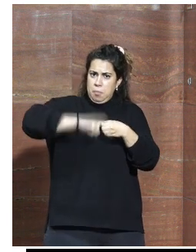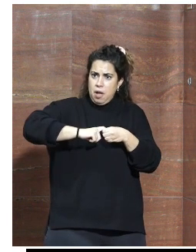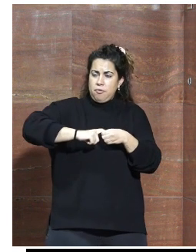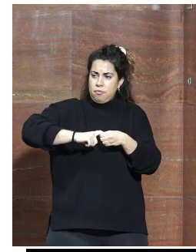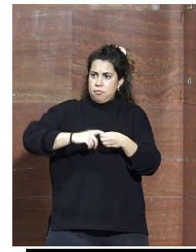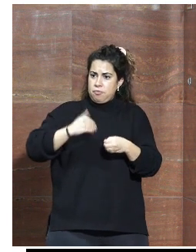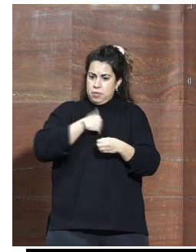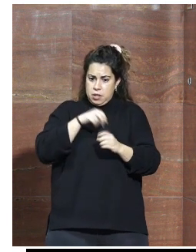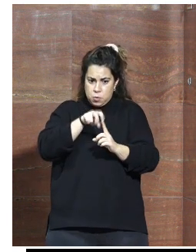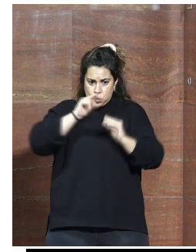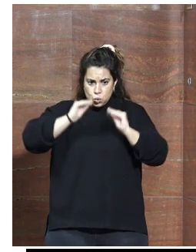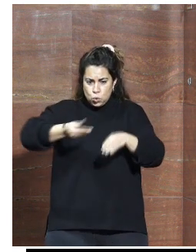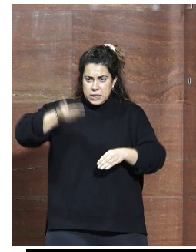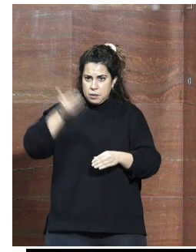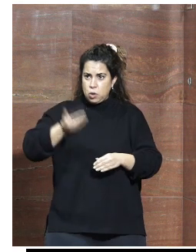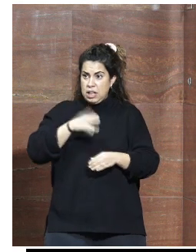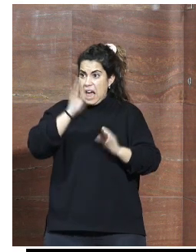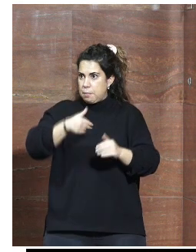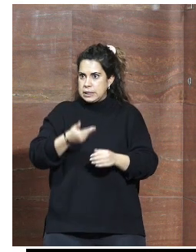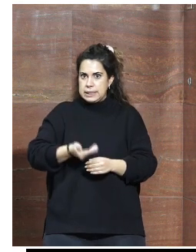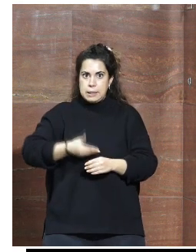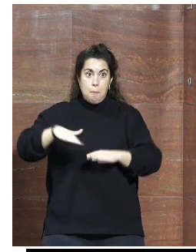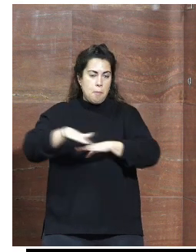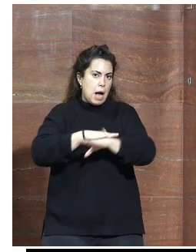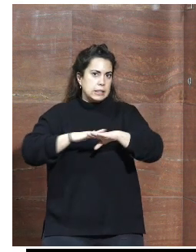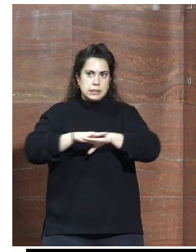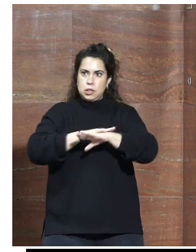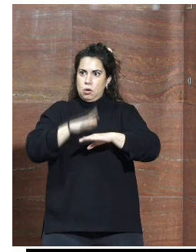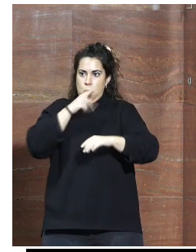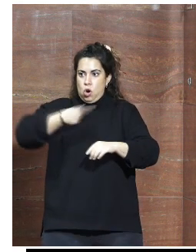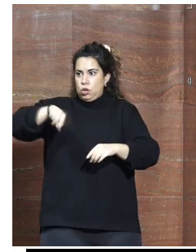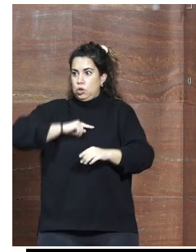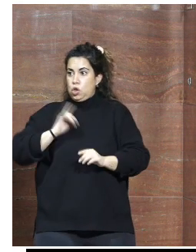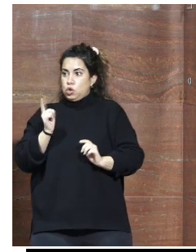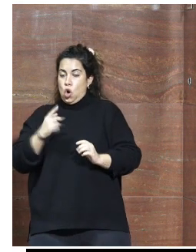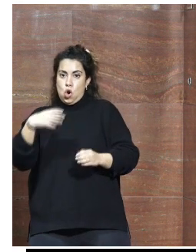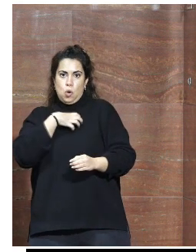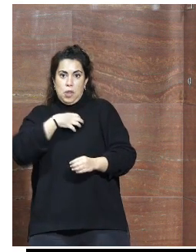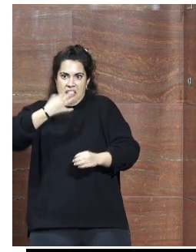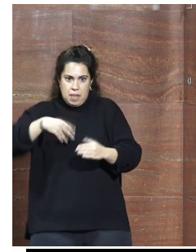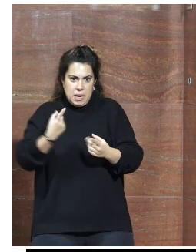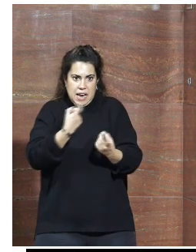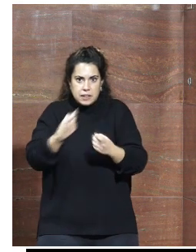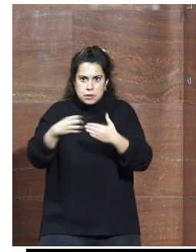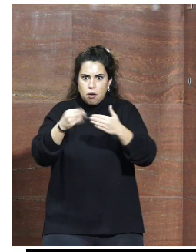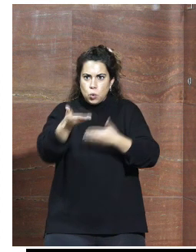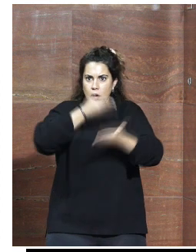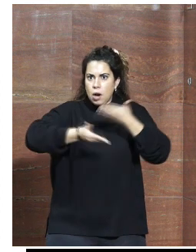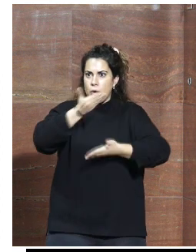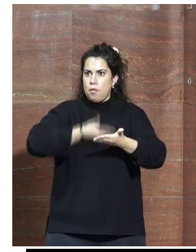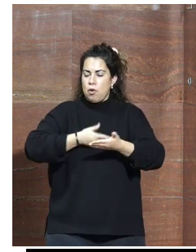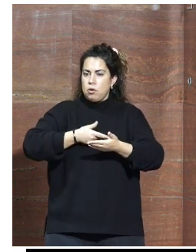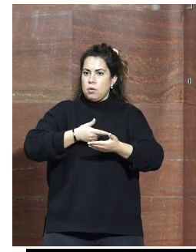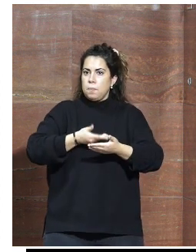es indispensable, porque si no, nosotros solos no podemos. Con lo cual, pues qué papel es fundamental y